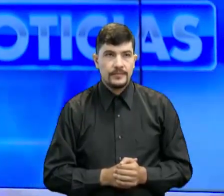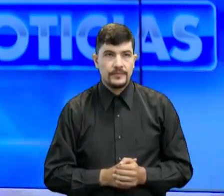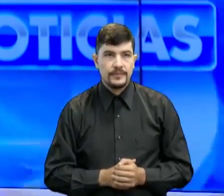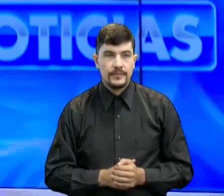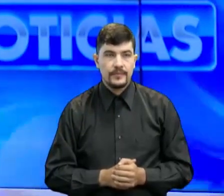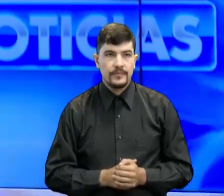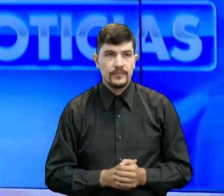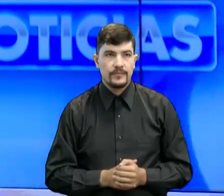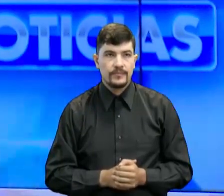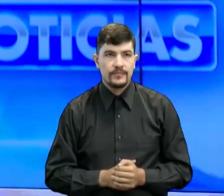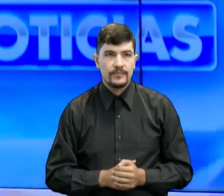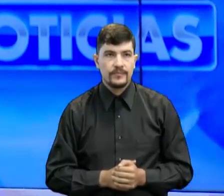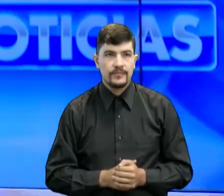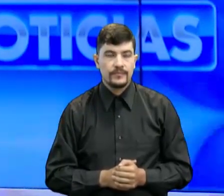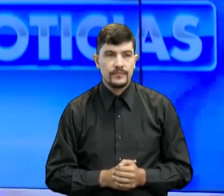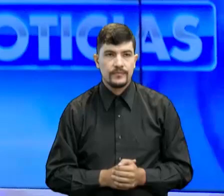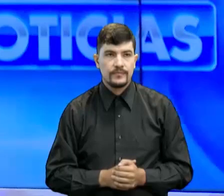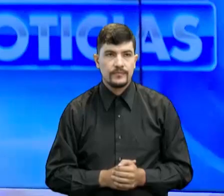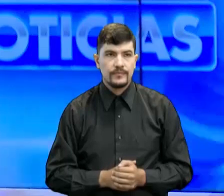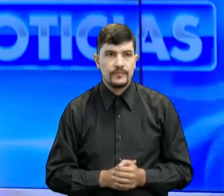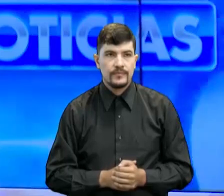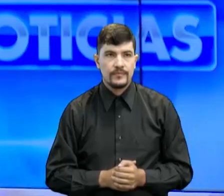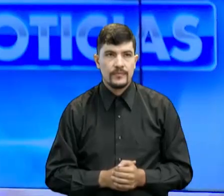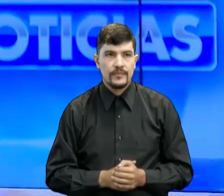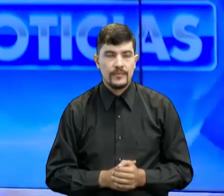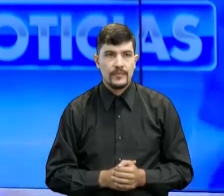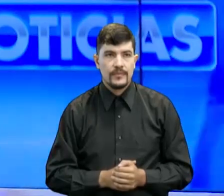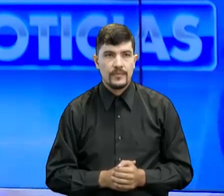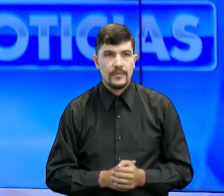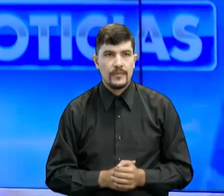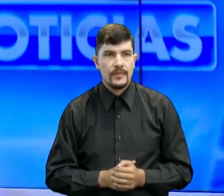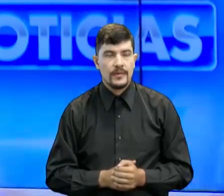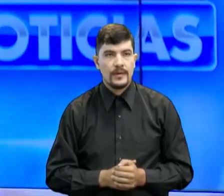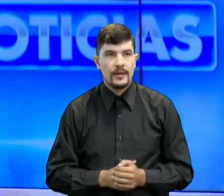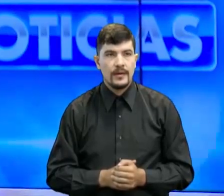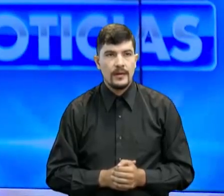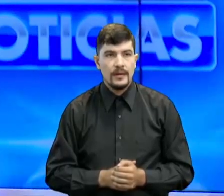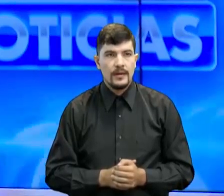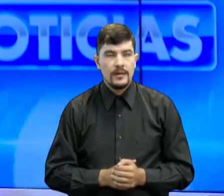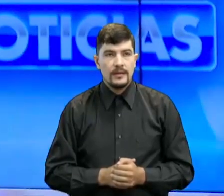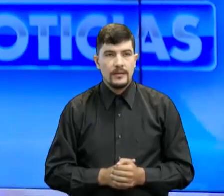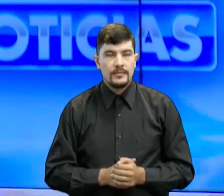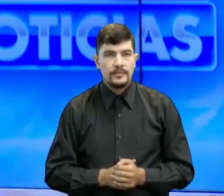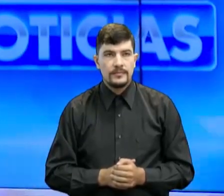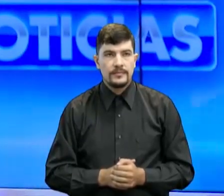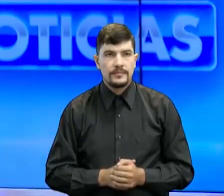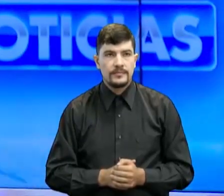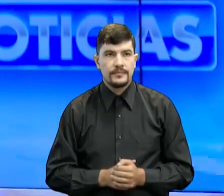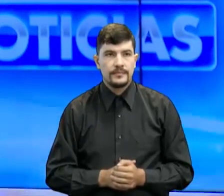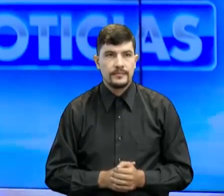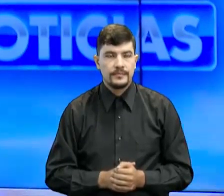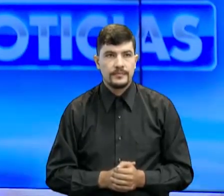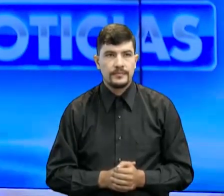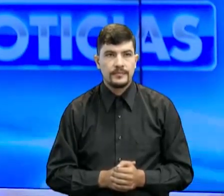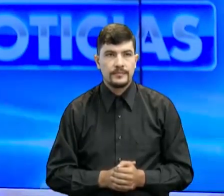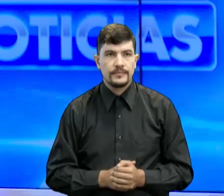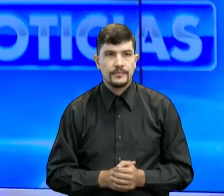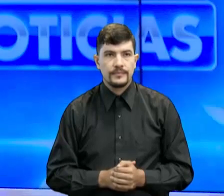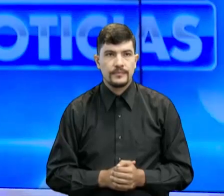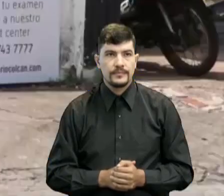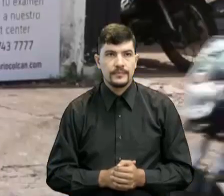de COVID-19. Situación que preocupa porque el sector es comercial y los residentes, en su mayoría, son personas mayores de 60